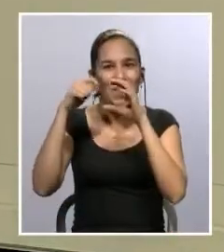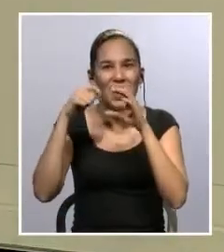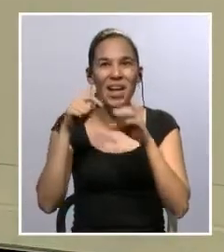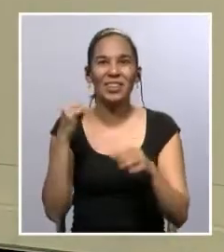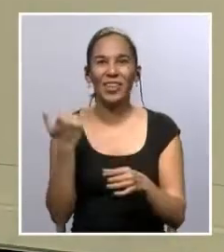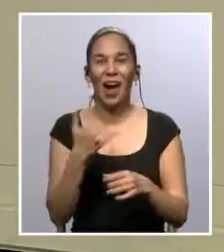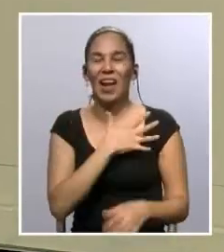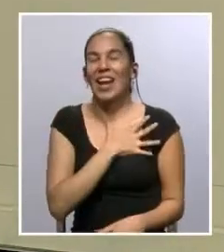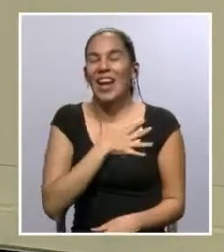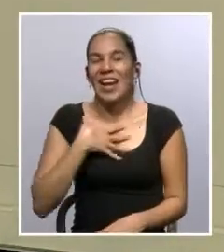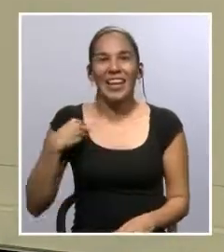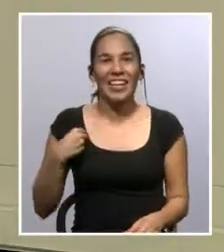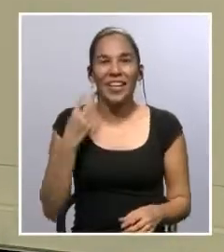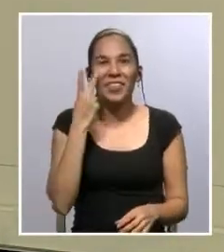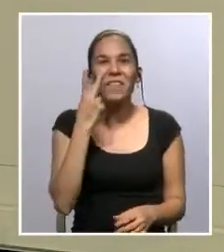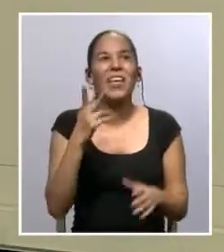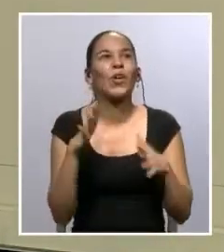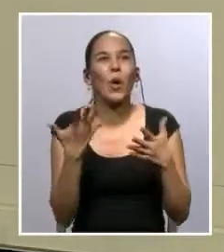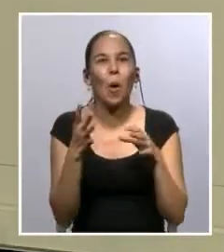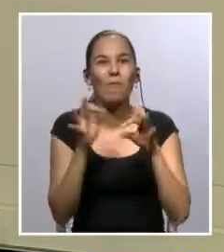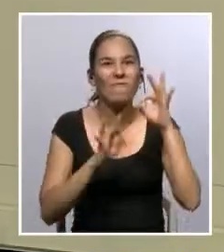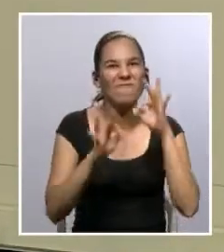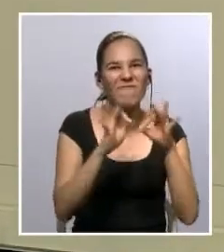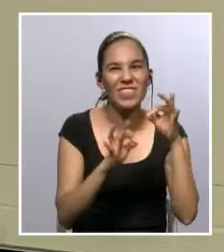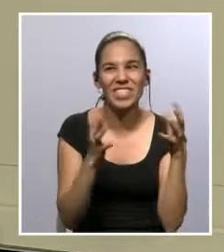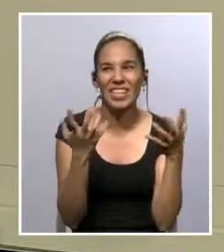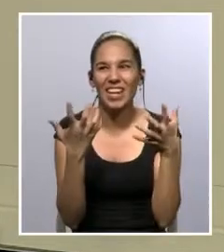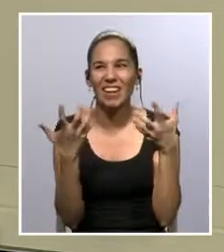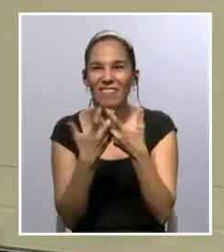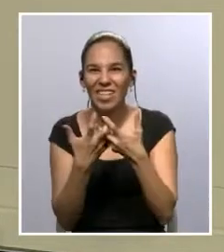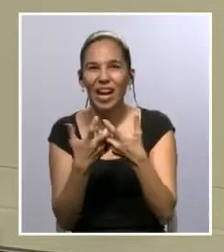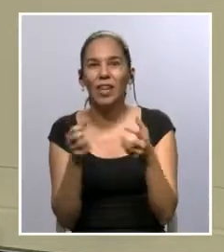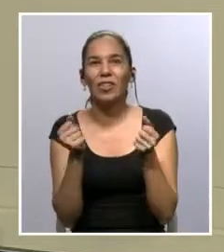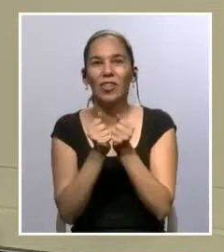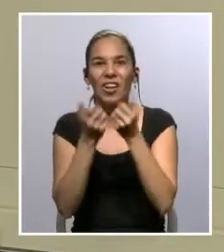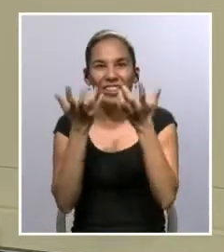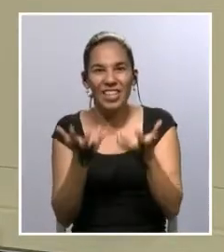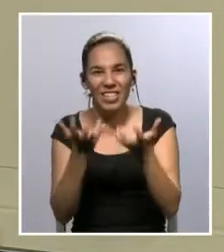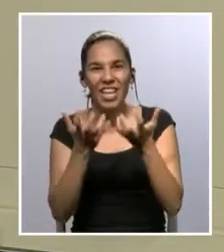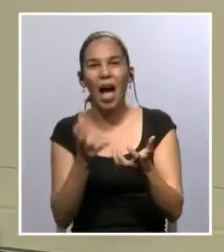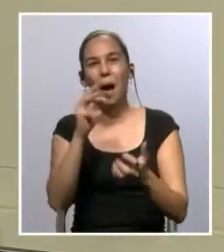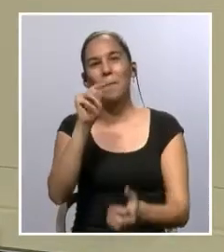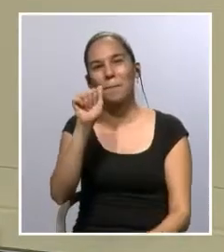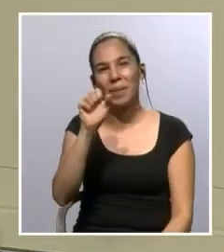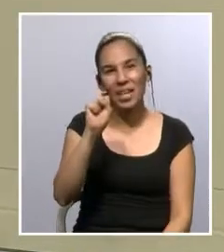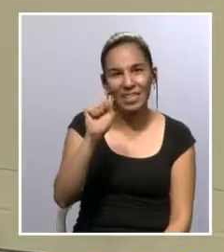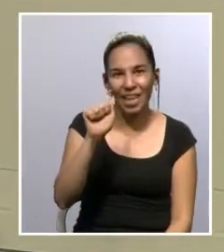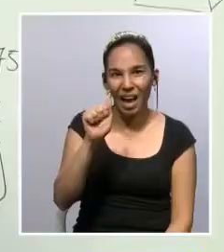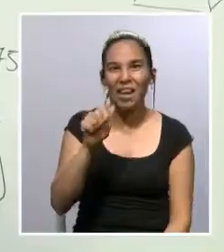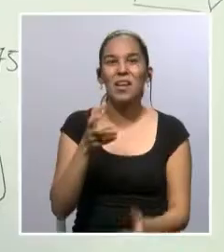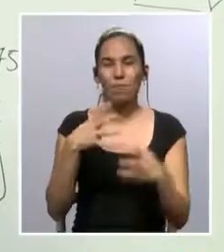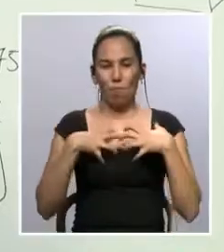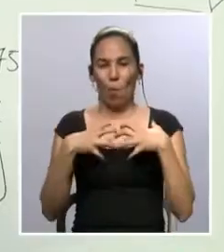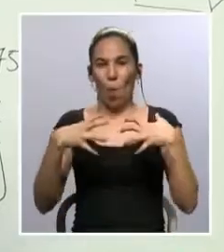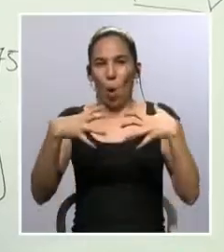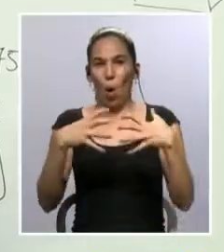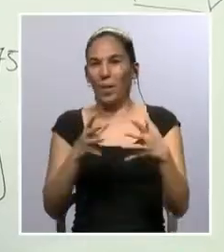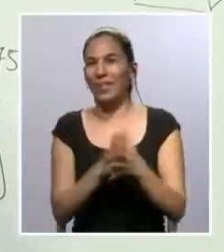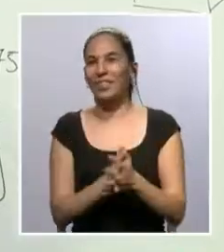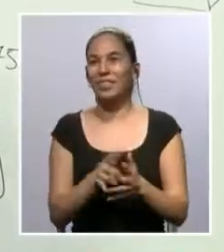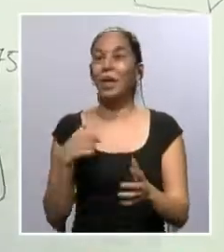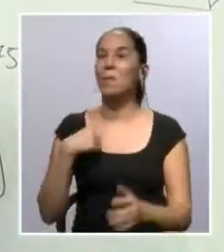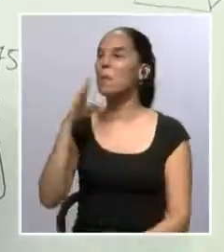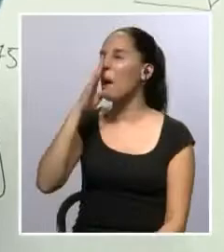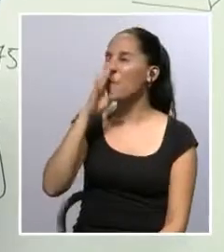que está encantadísimo viendo cómo funciona la física y el volumen, la densidad y la masa. Ahí debe estar mi mamá también, y también la